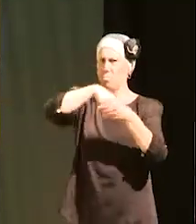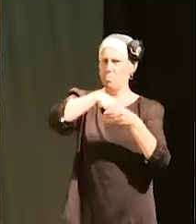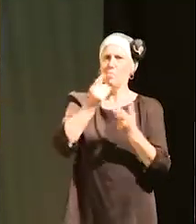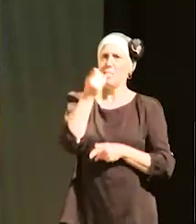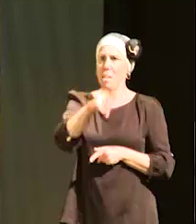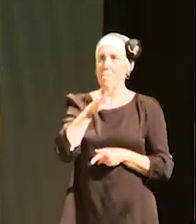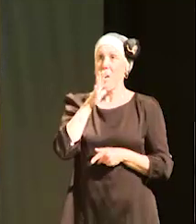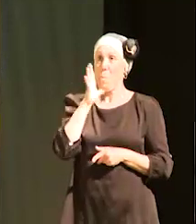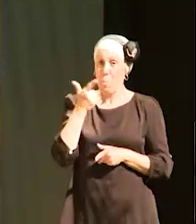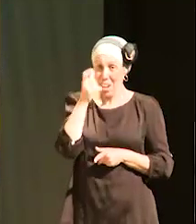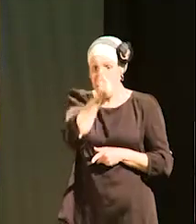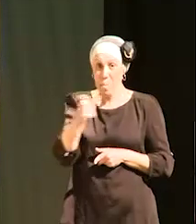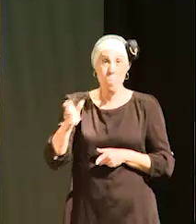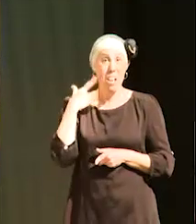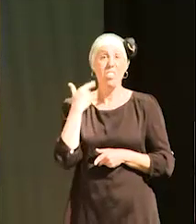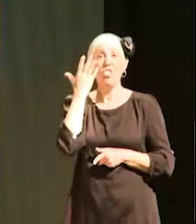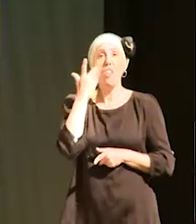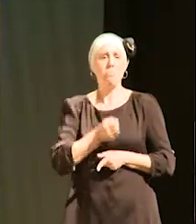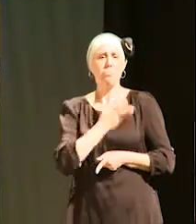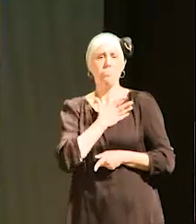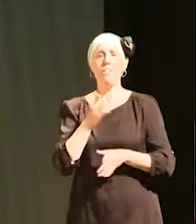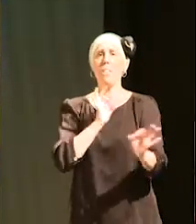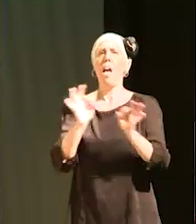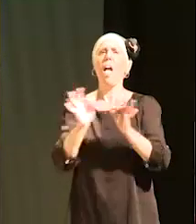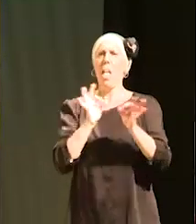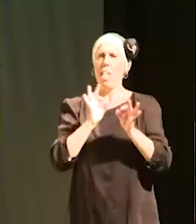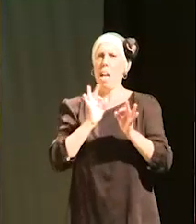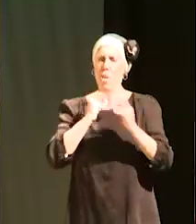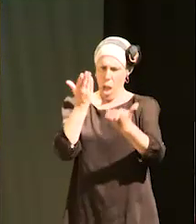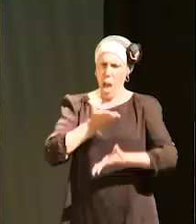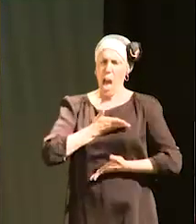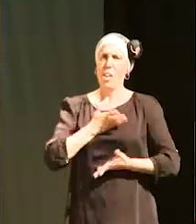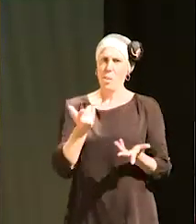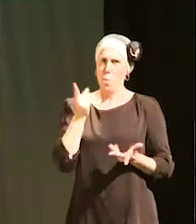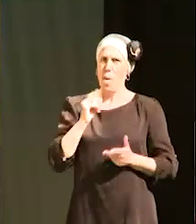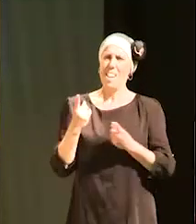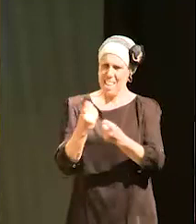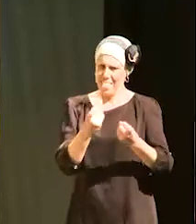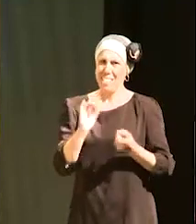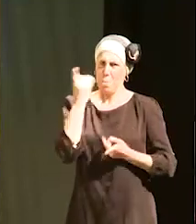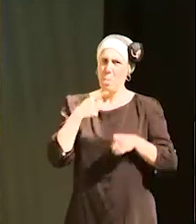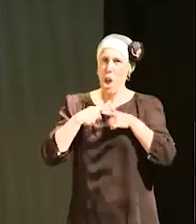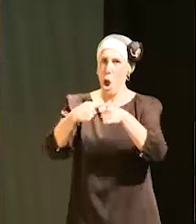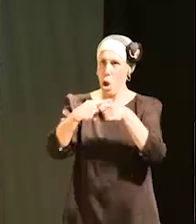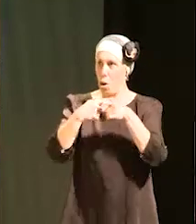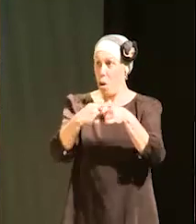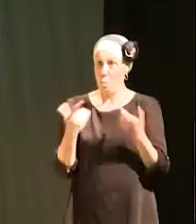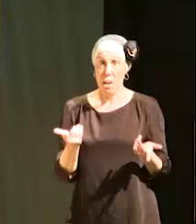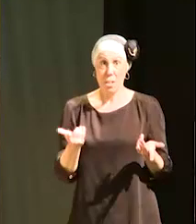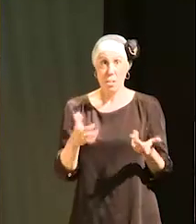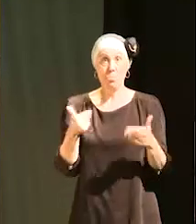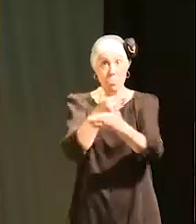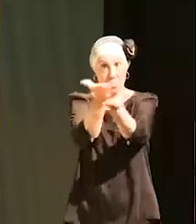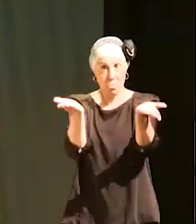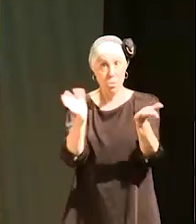nos hace muy bien y lo necesitamos también no entonces eso y luego ya digamos ustedes mismos